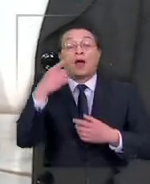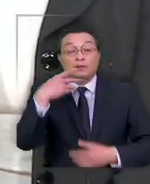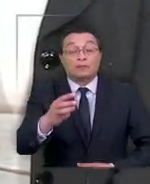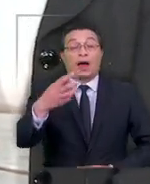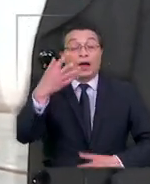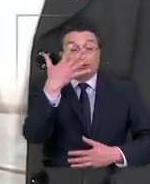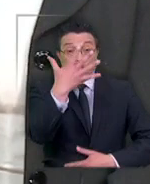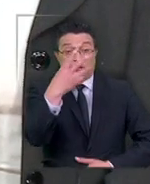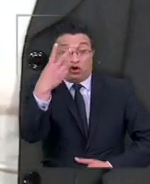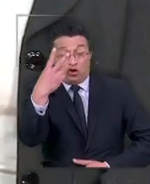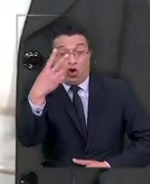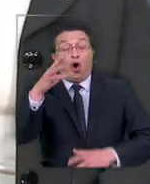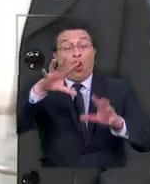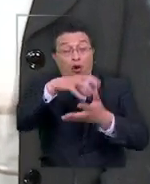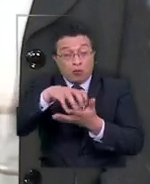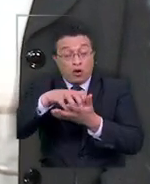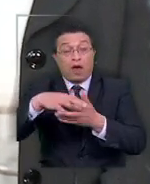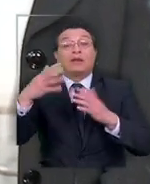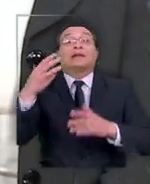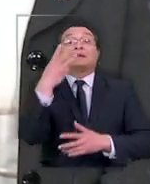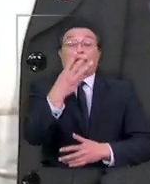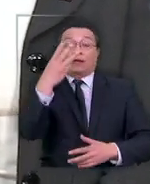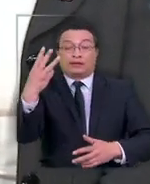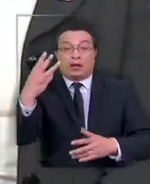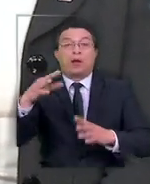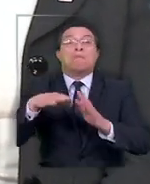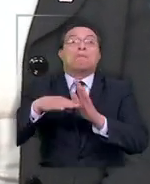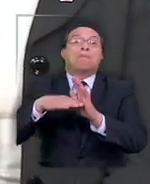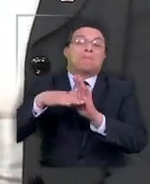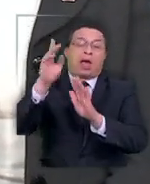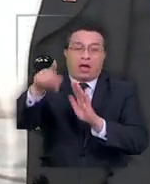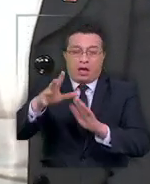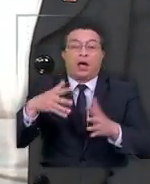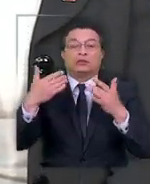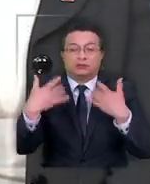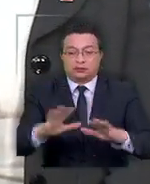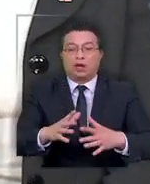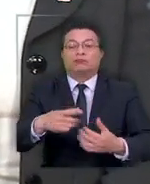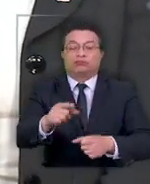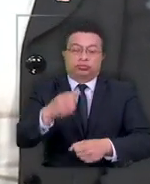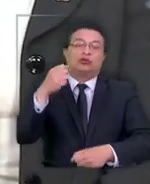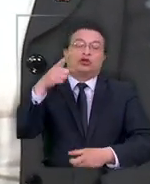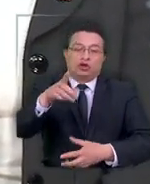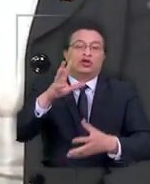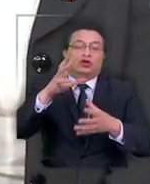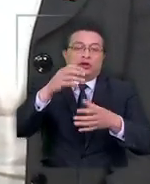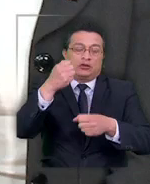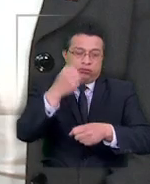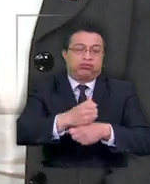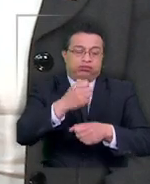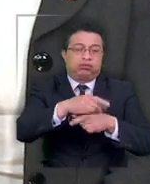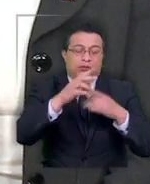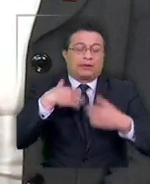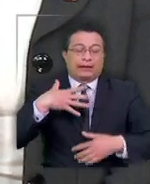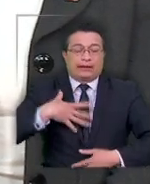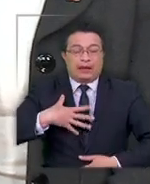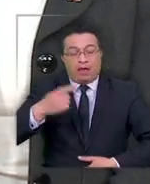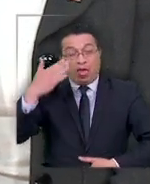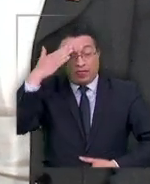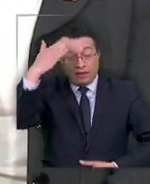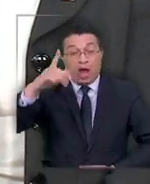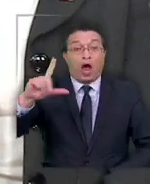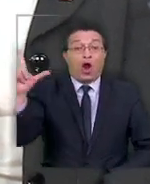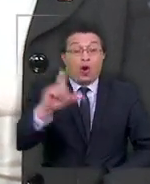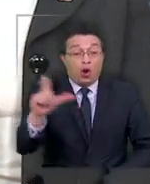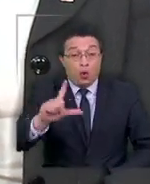52 son más comunes de las que hubiésemos querido nosotros queríamos que el día lunes fuera un día donde los niños